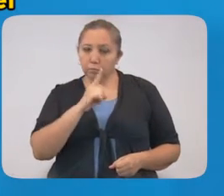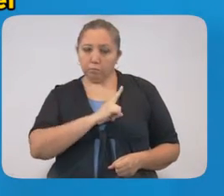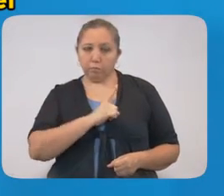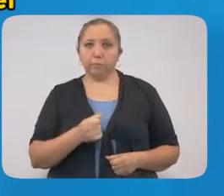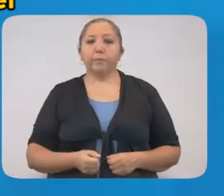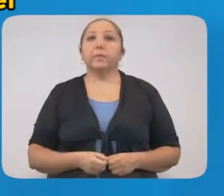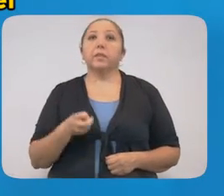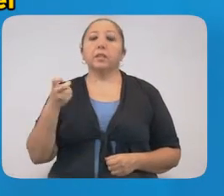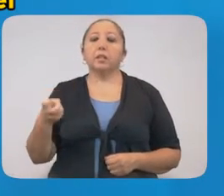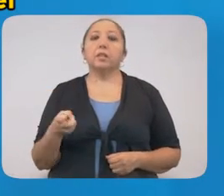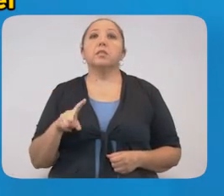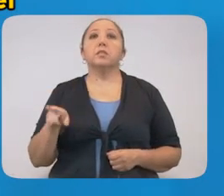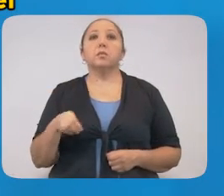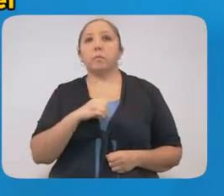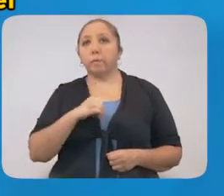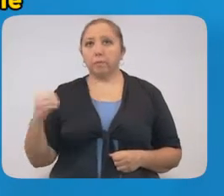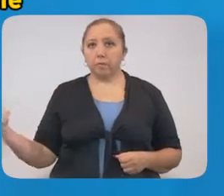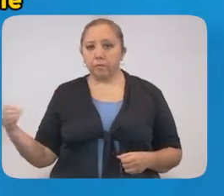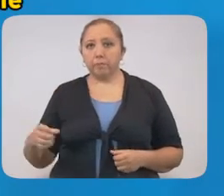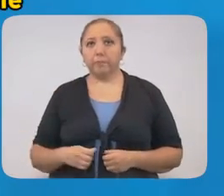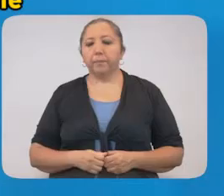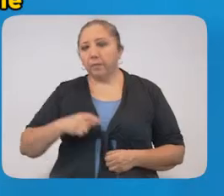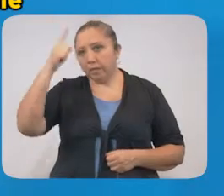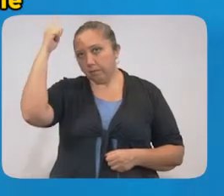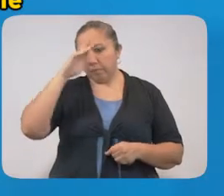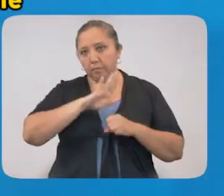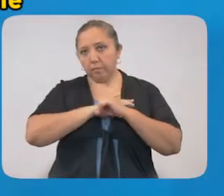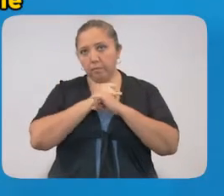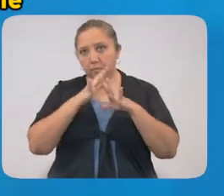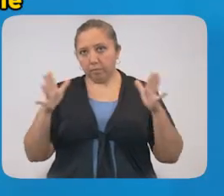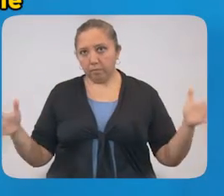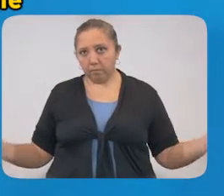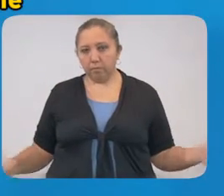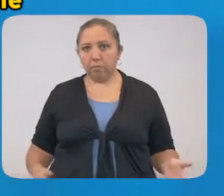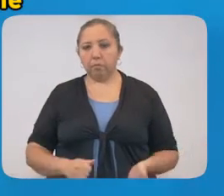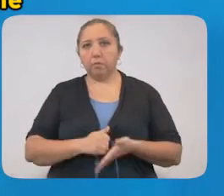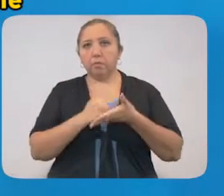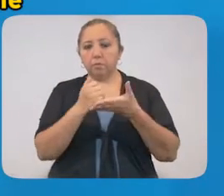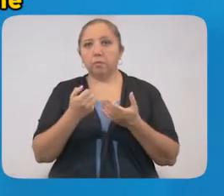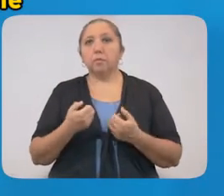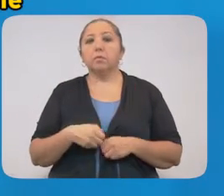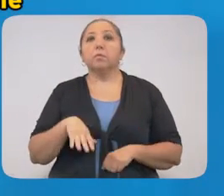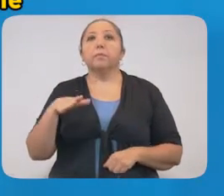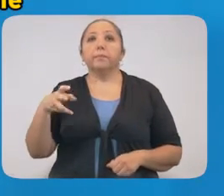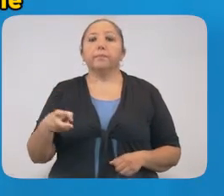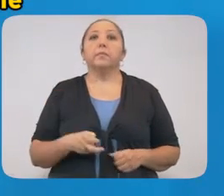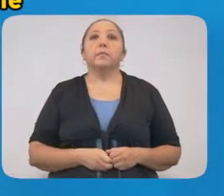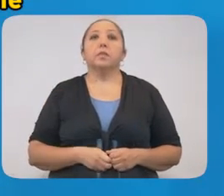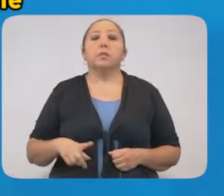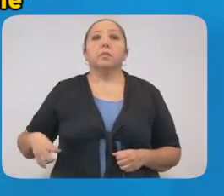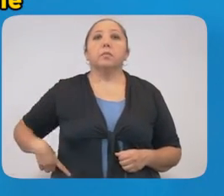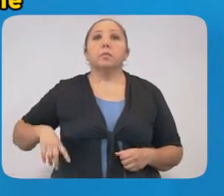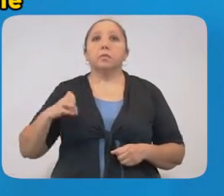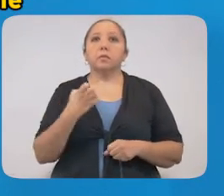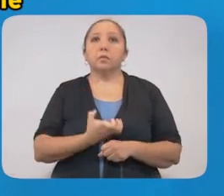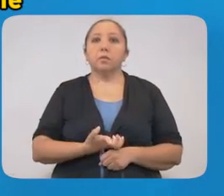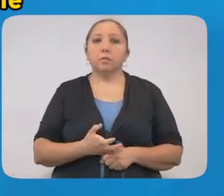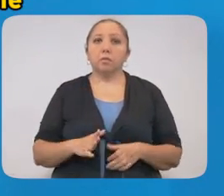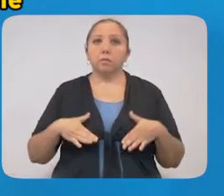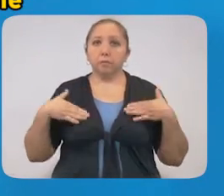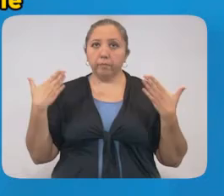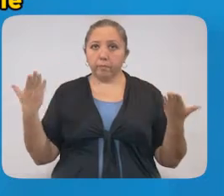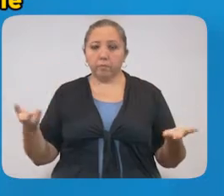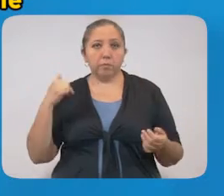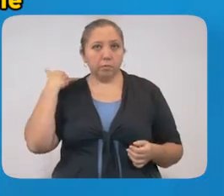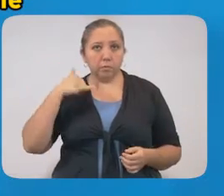solos. Estas medidas son obligatorias. Para mayor información y asistencia sobre esta contingencia, el Gobierno del Estado ha puesto a